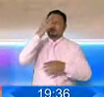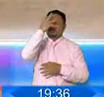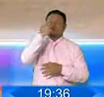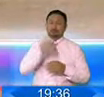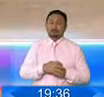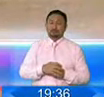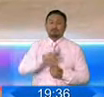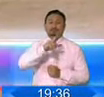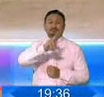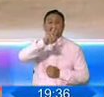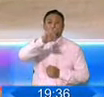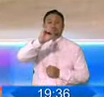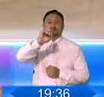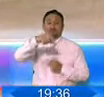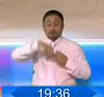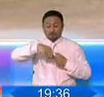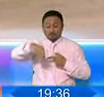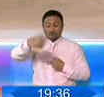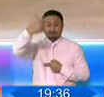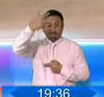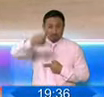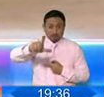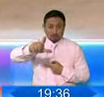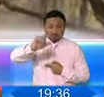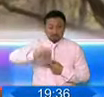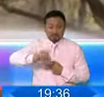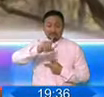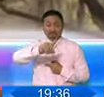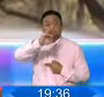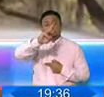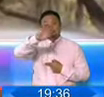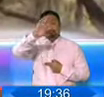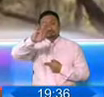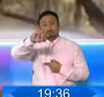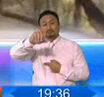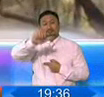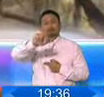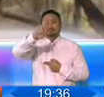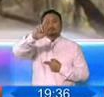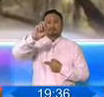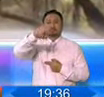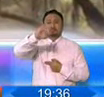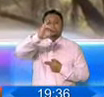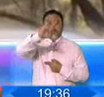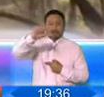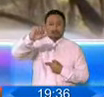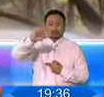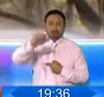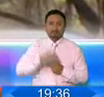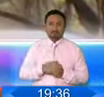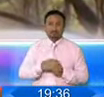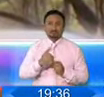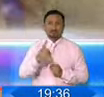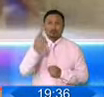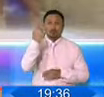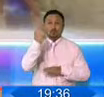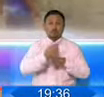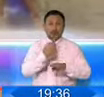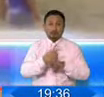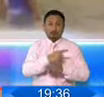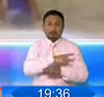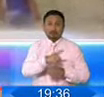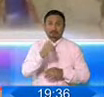a 320 kilómetros de la ciudad de Loja y a 167 de Arenillas, este lugar muestra una vez al año el